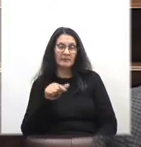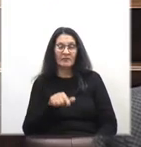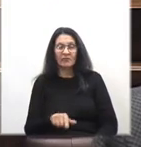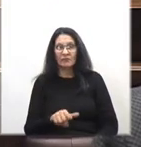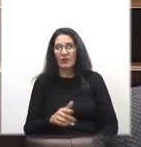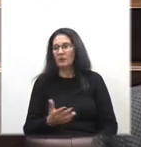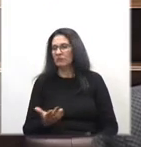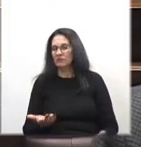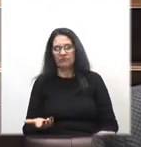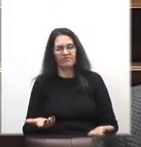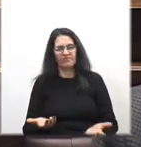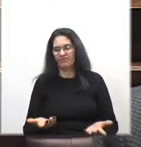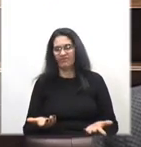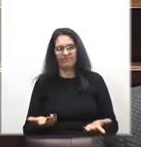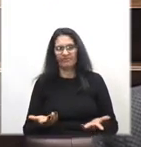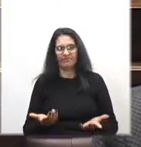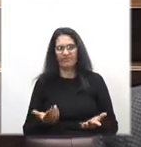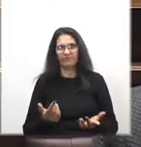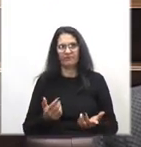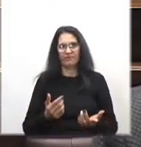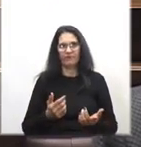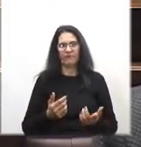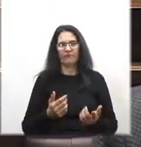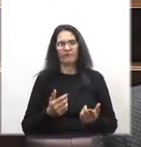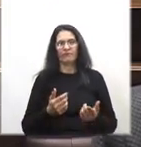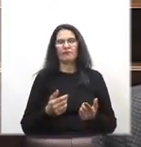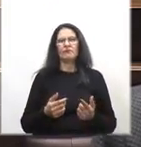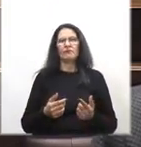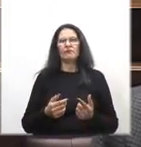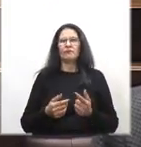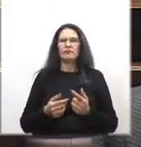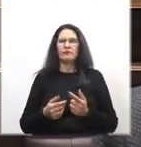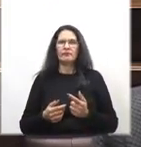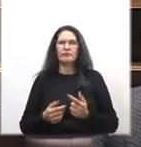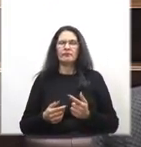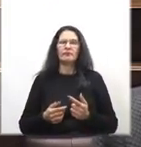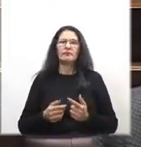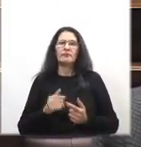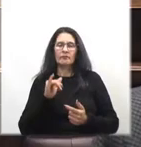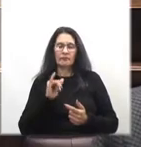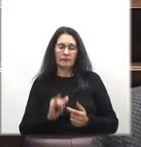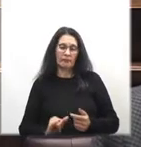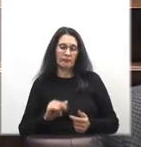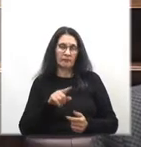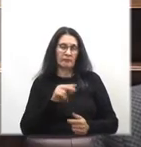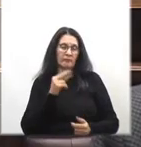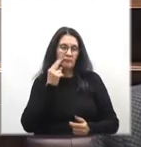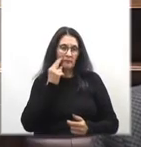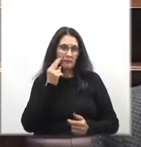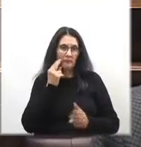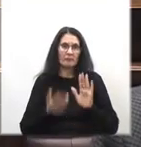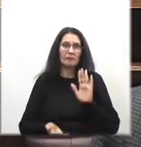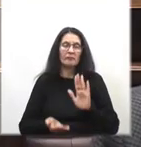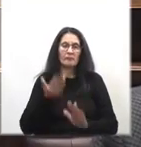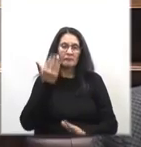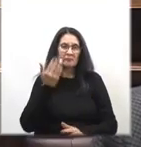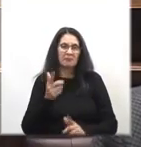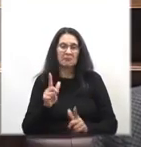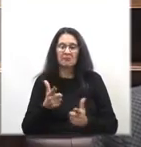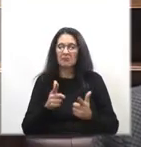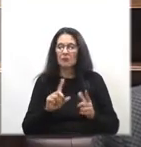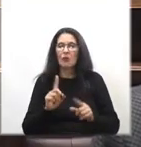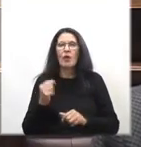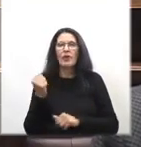algo bastante más relevante y con consecuencias bastante más